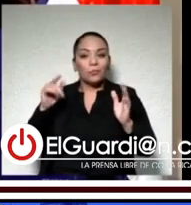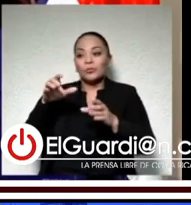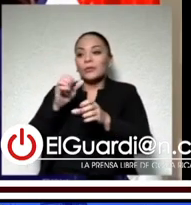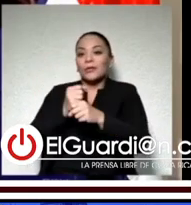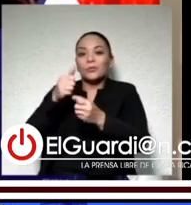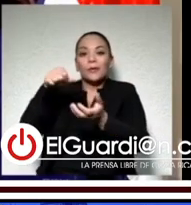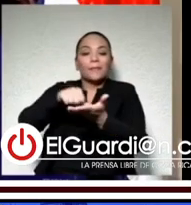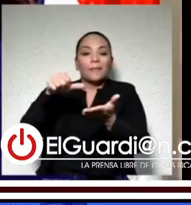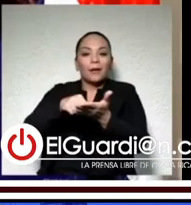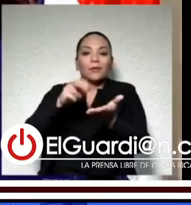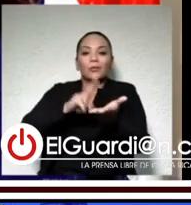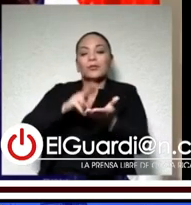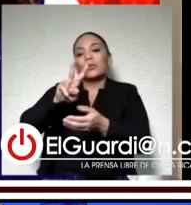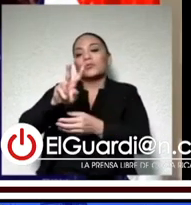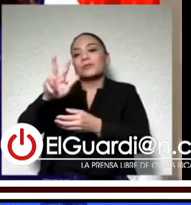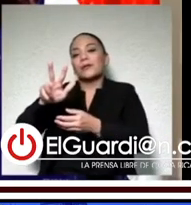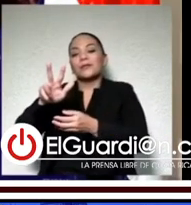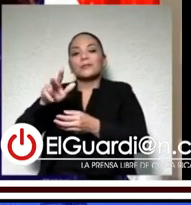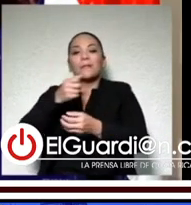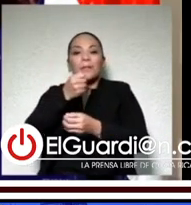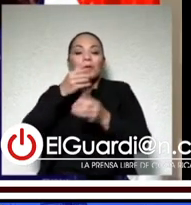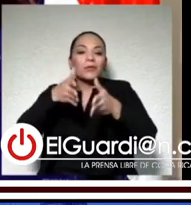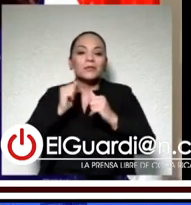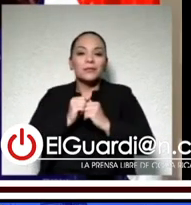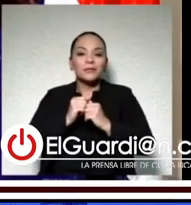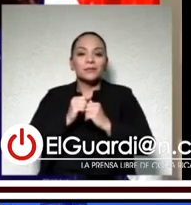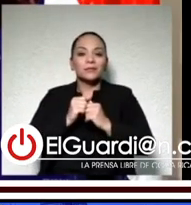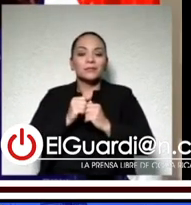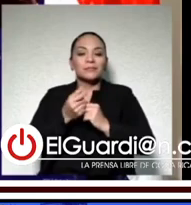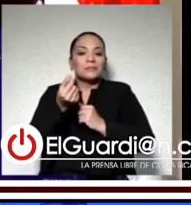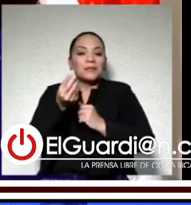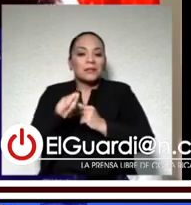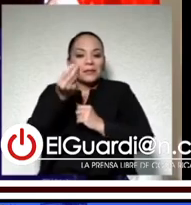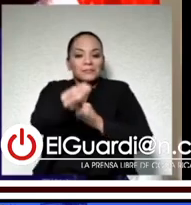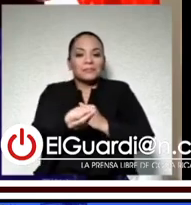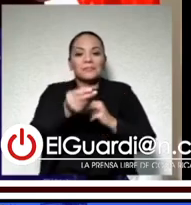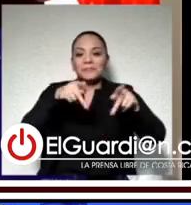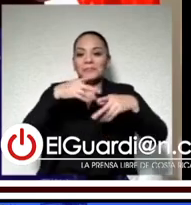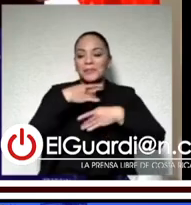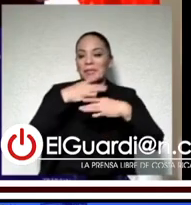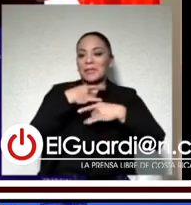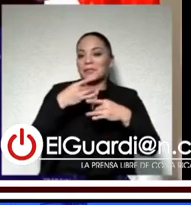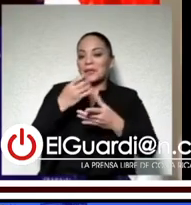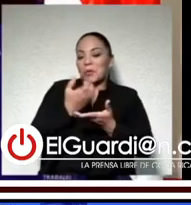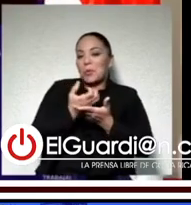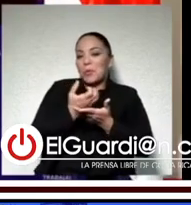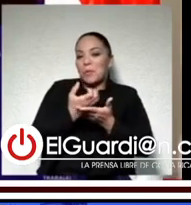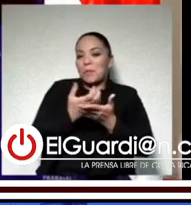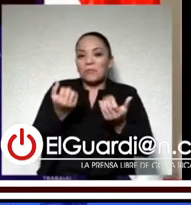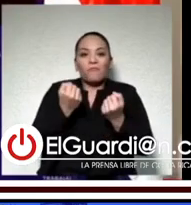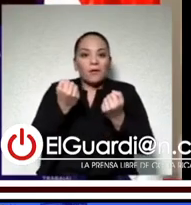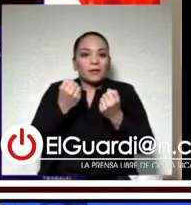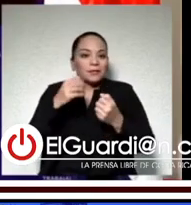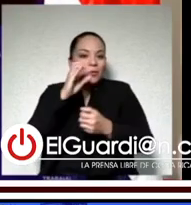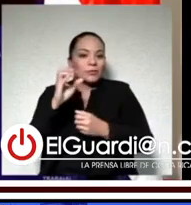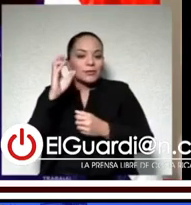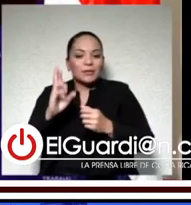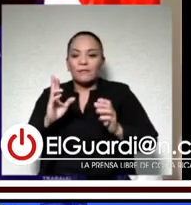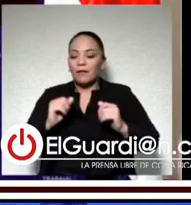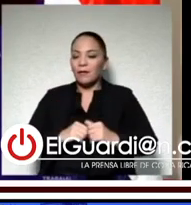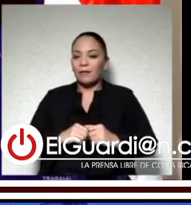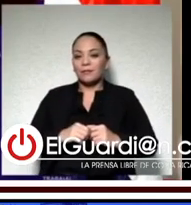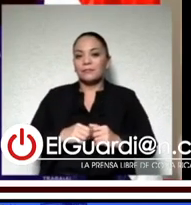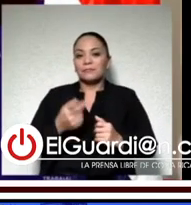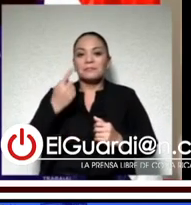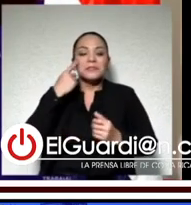dos o tres periodistas, pone plata a alguna persona que tiene intereses económicos muy fuertes en Costa Rica, estoy